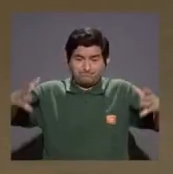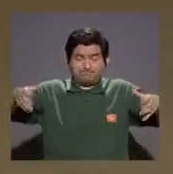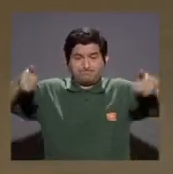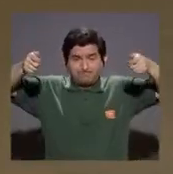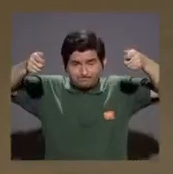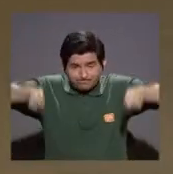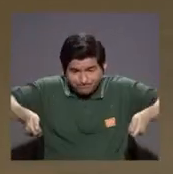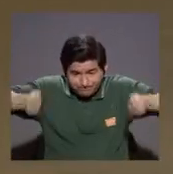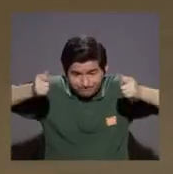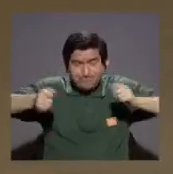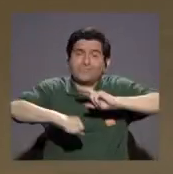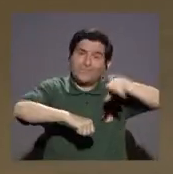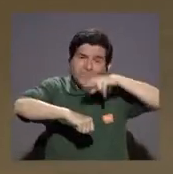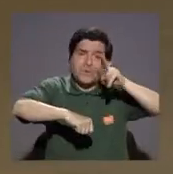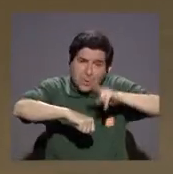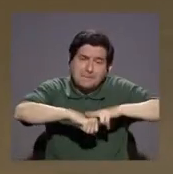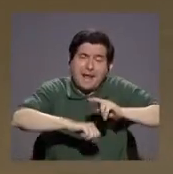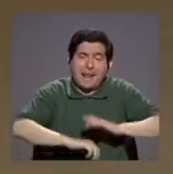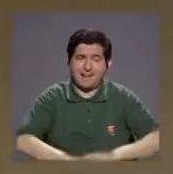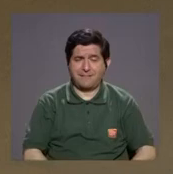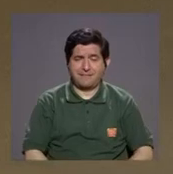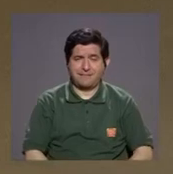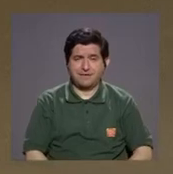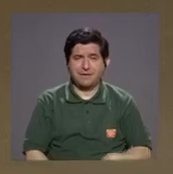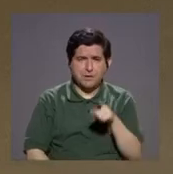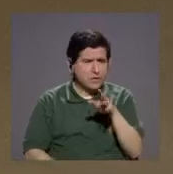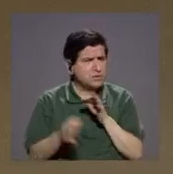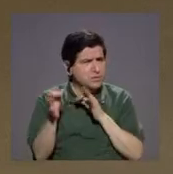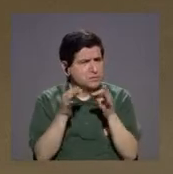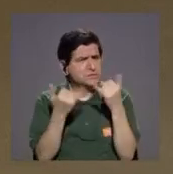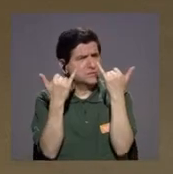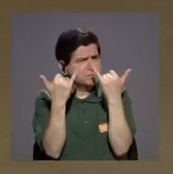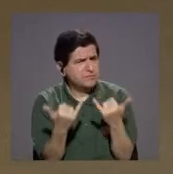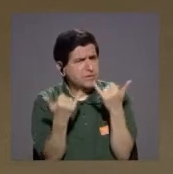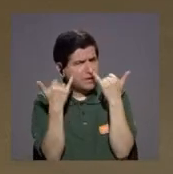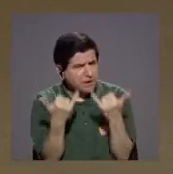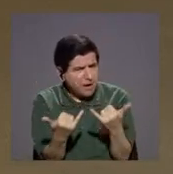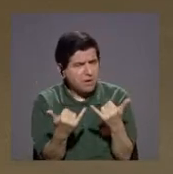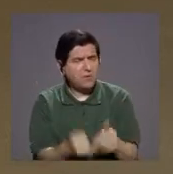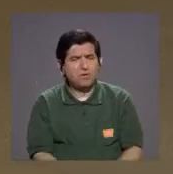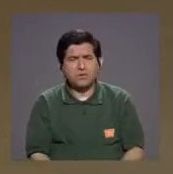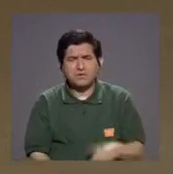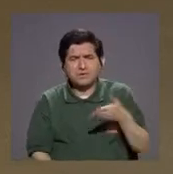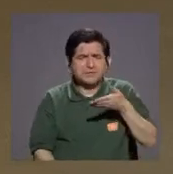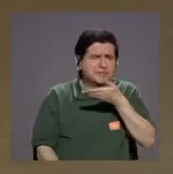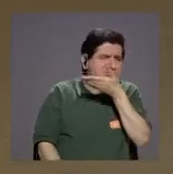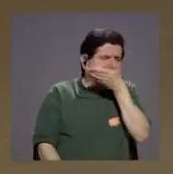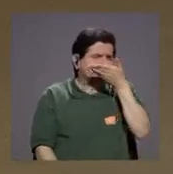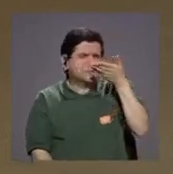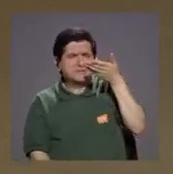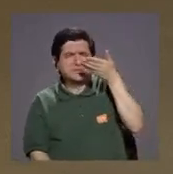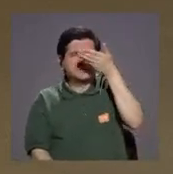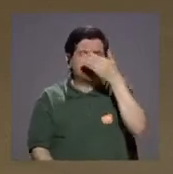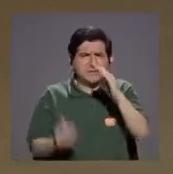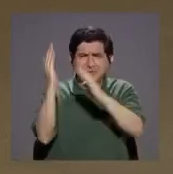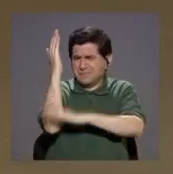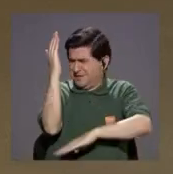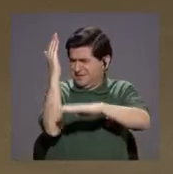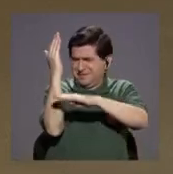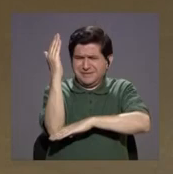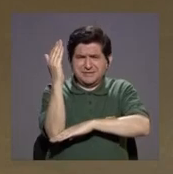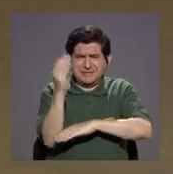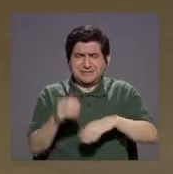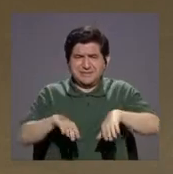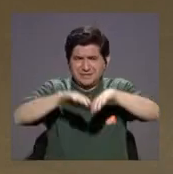ámbito natural y en lo que está explicando usted el del humo de la leña de nuevo es un